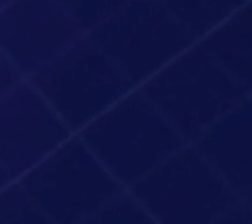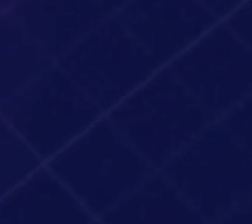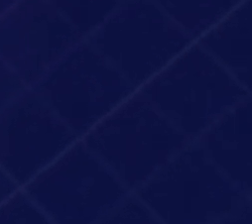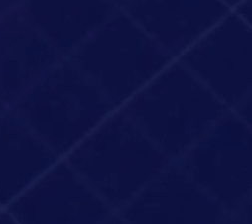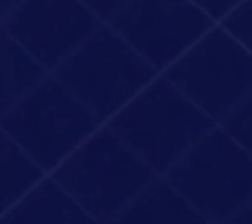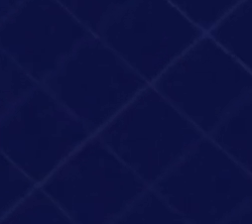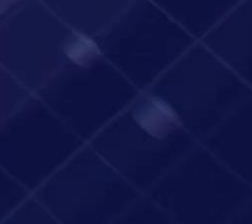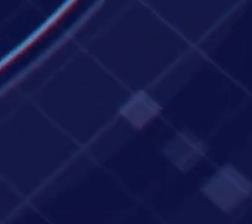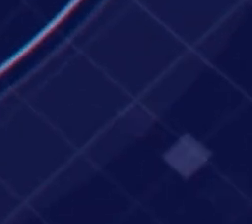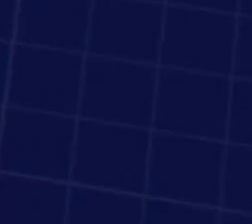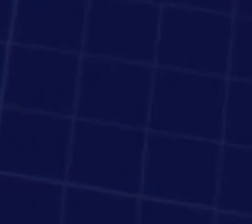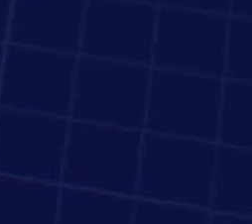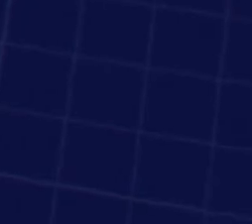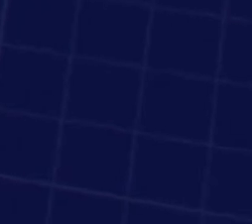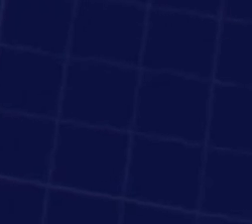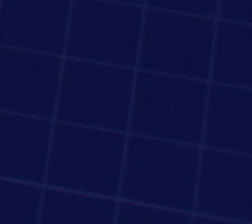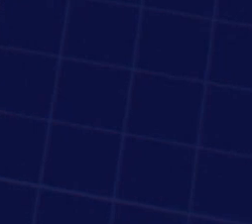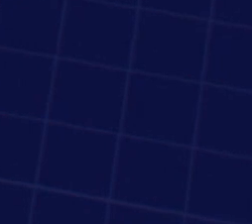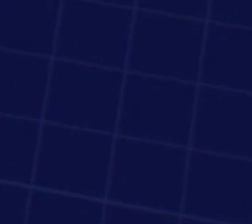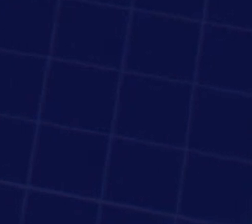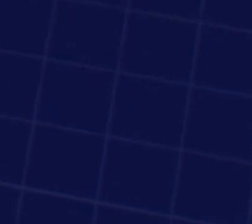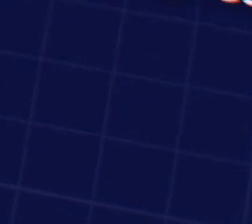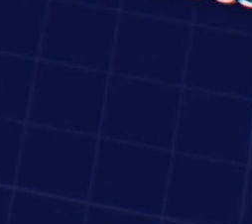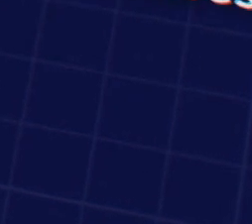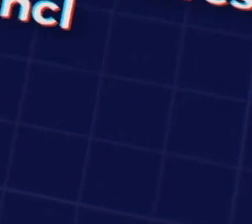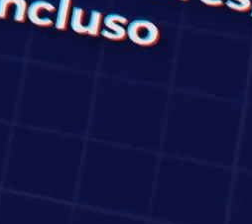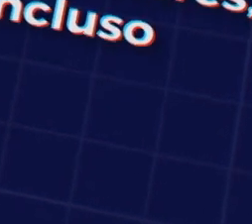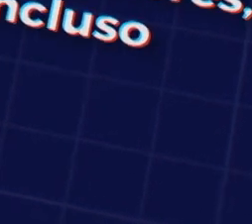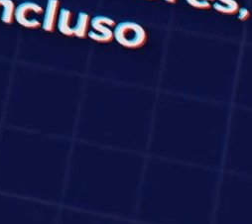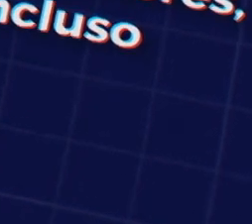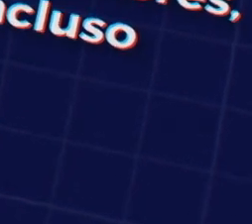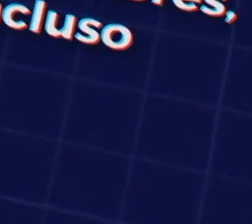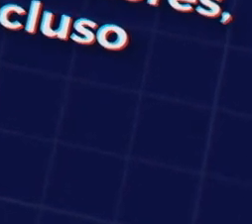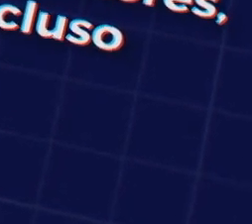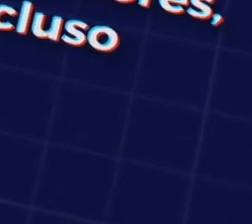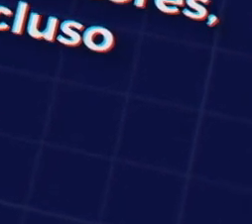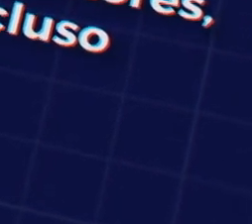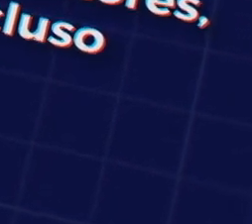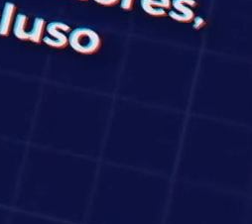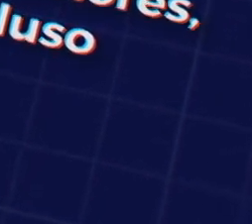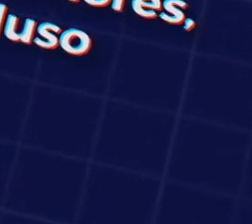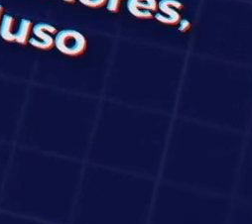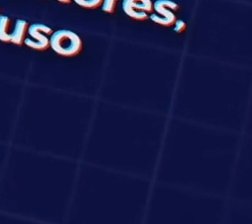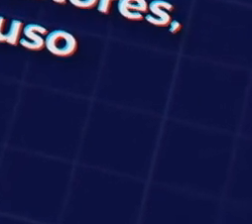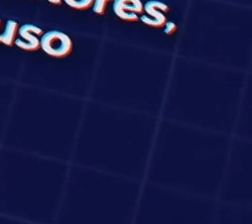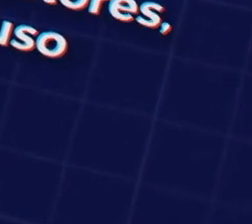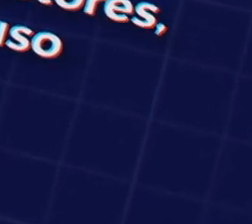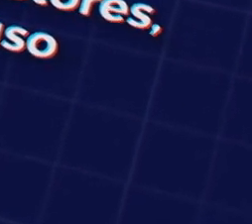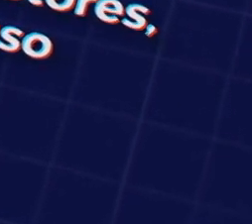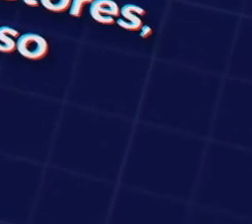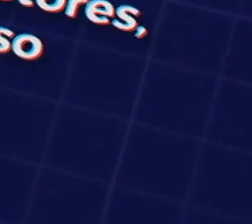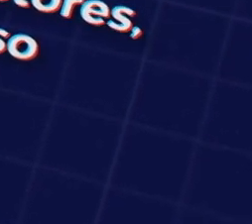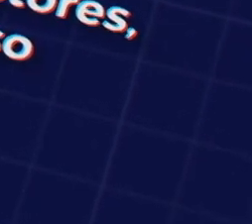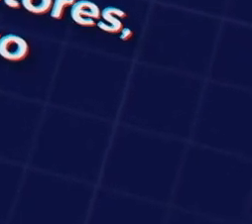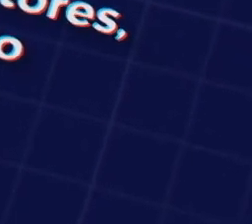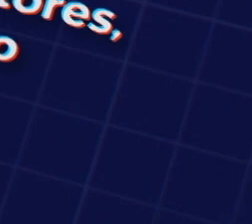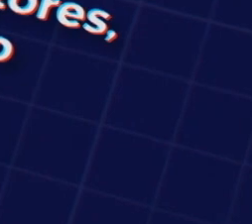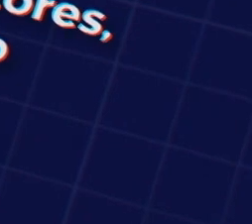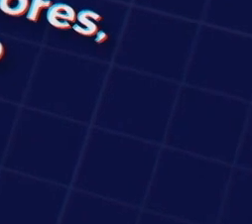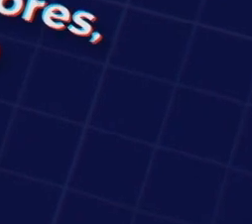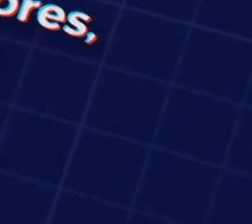interactúen son intermediarios que reúnen a diferentes usuarios clientes anunciantes productores